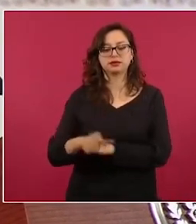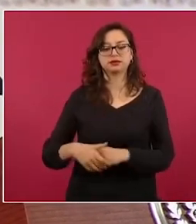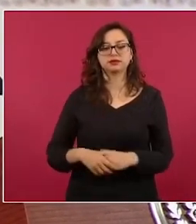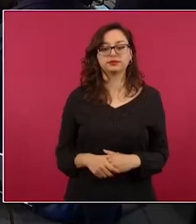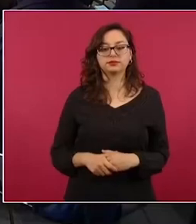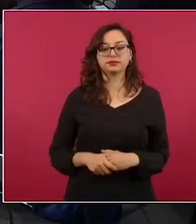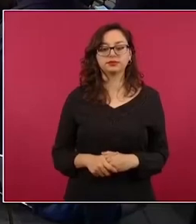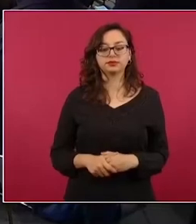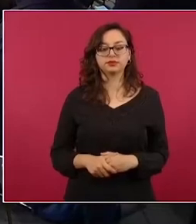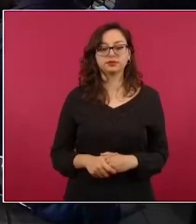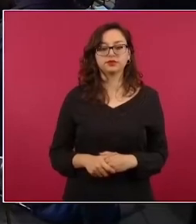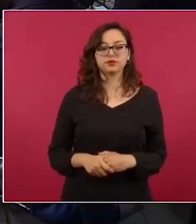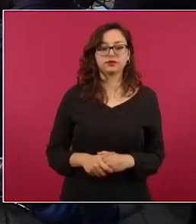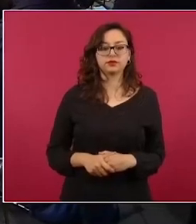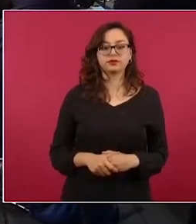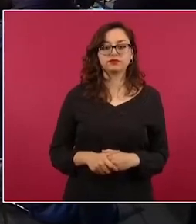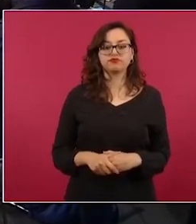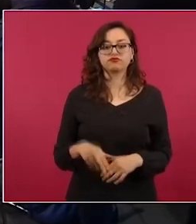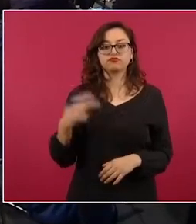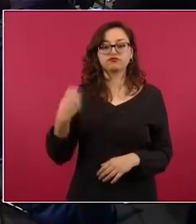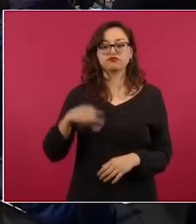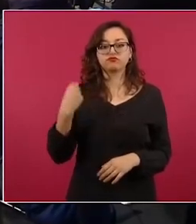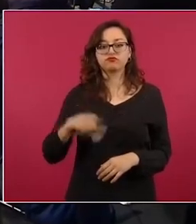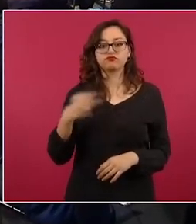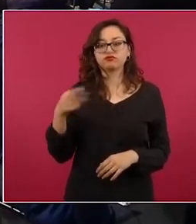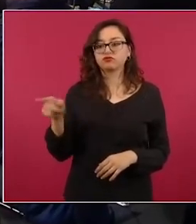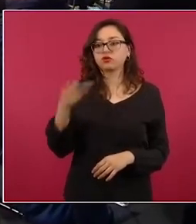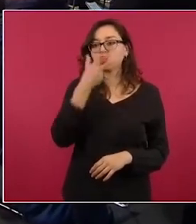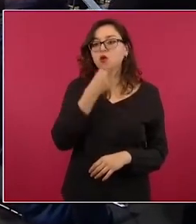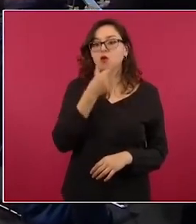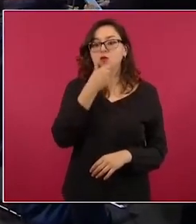Litiomex. ¿Cómo se llama? ¿Quién es, presidente,